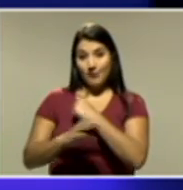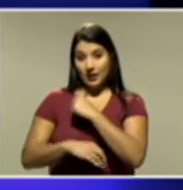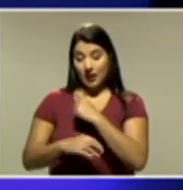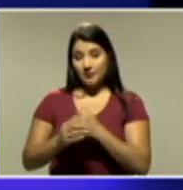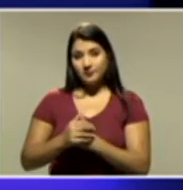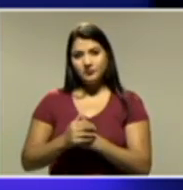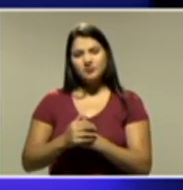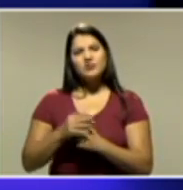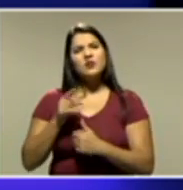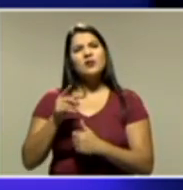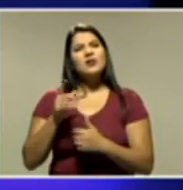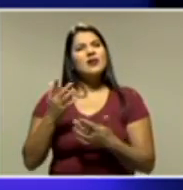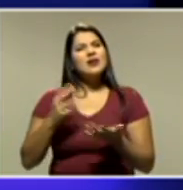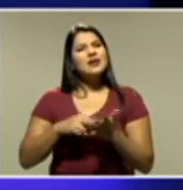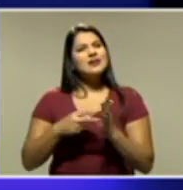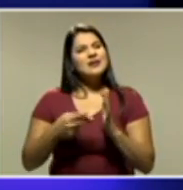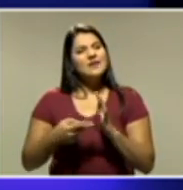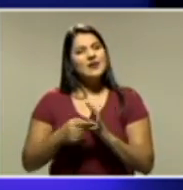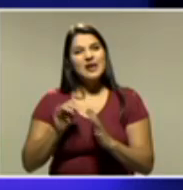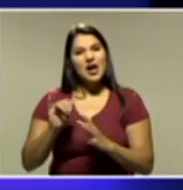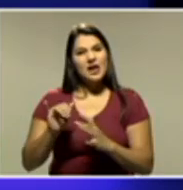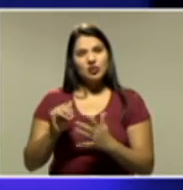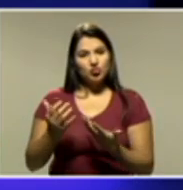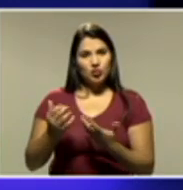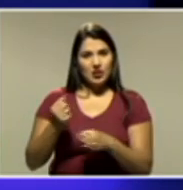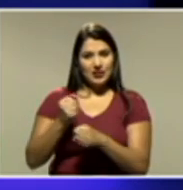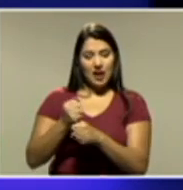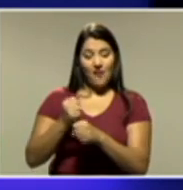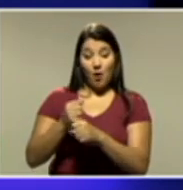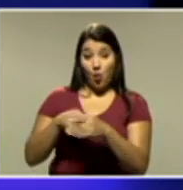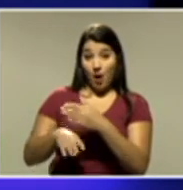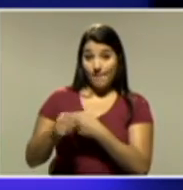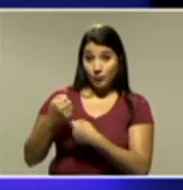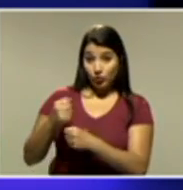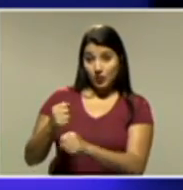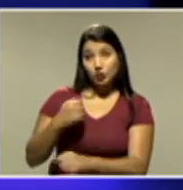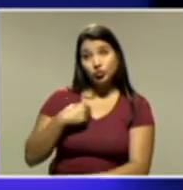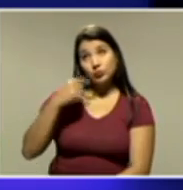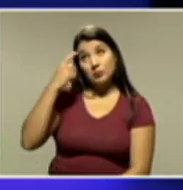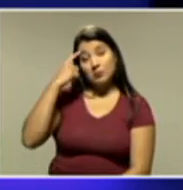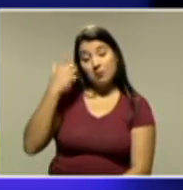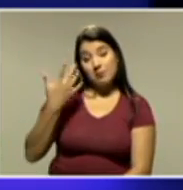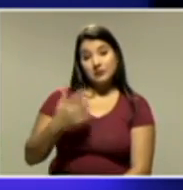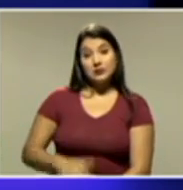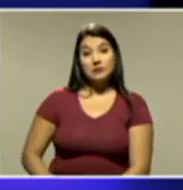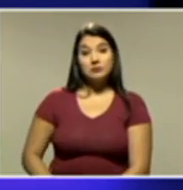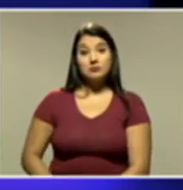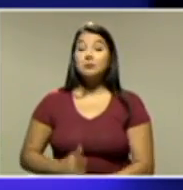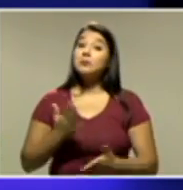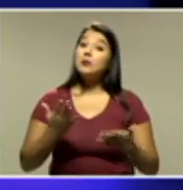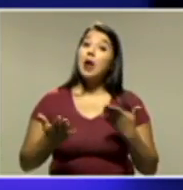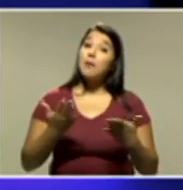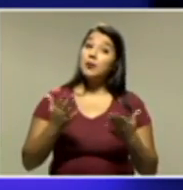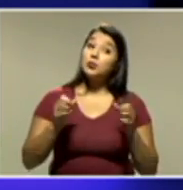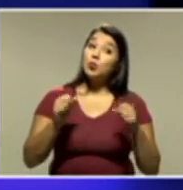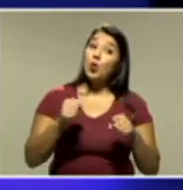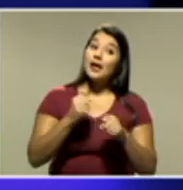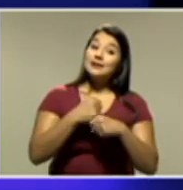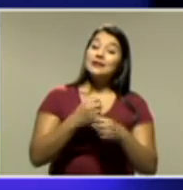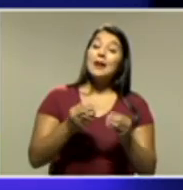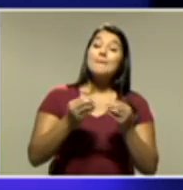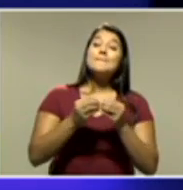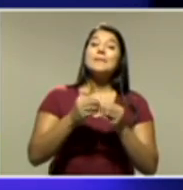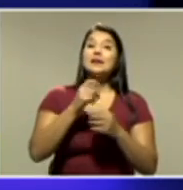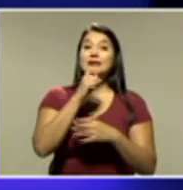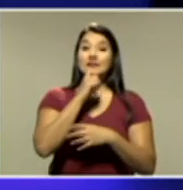¿Qué nos dice esto de la gestión municipal? Pensaba, por un lado, podría ser que es compleja y que